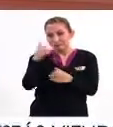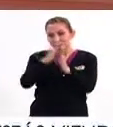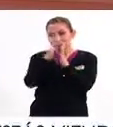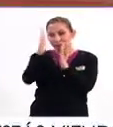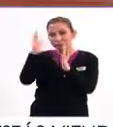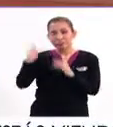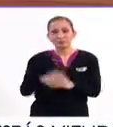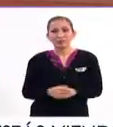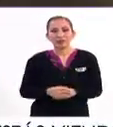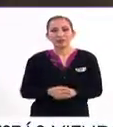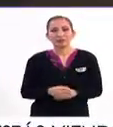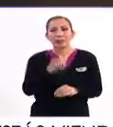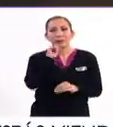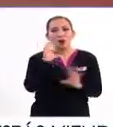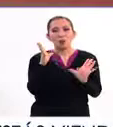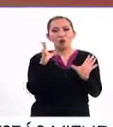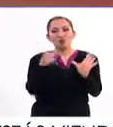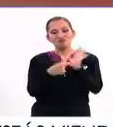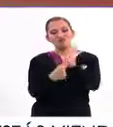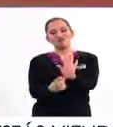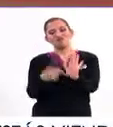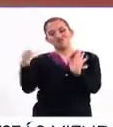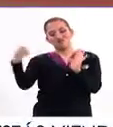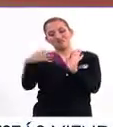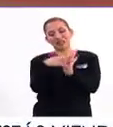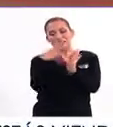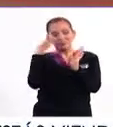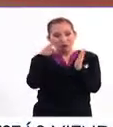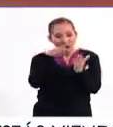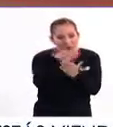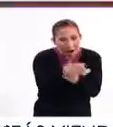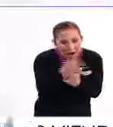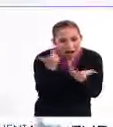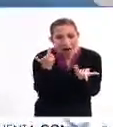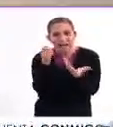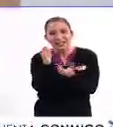Pues muchísimas gracias, Mercurio. No, gracias a ti. Un gusto. Seguimos aquí. Seguimos.